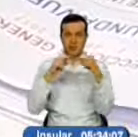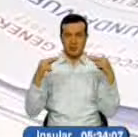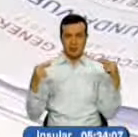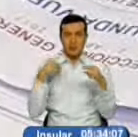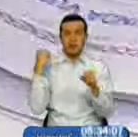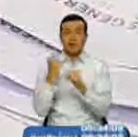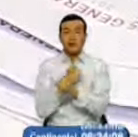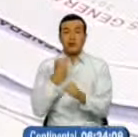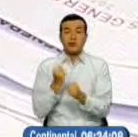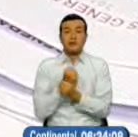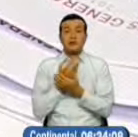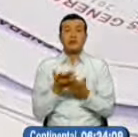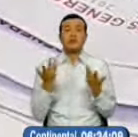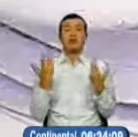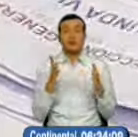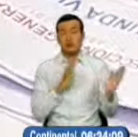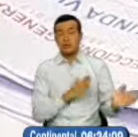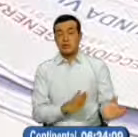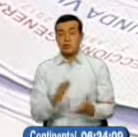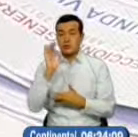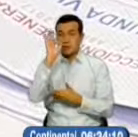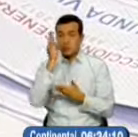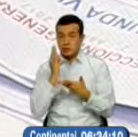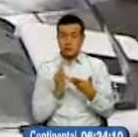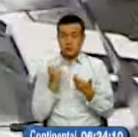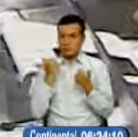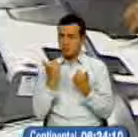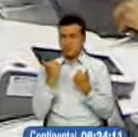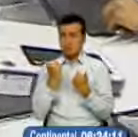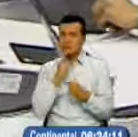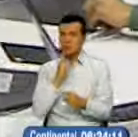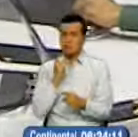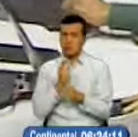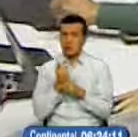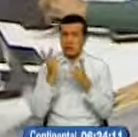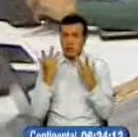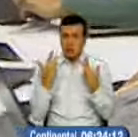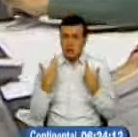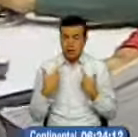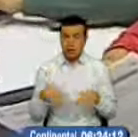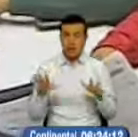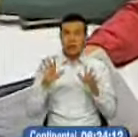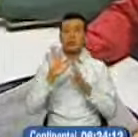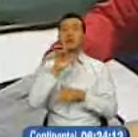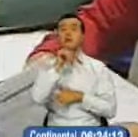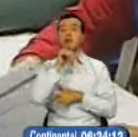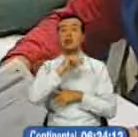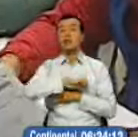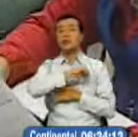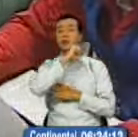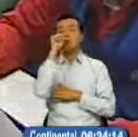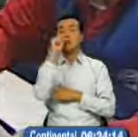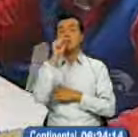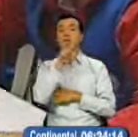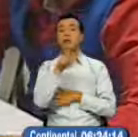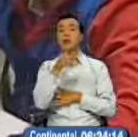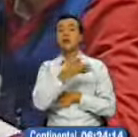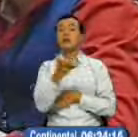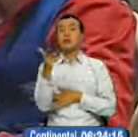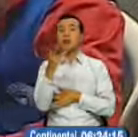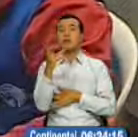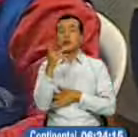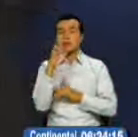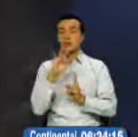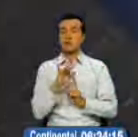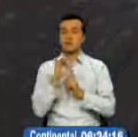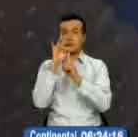trabajo determinó que lo realizado en el escrutinio oficial estuvo bien hecho, al punto que los porcentajes entre ganadores y vencidos no tuvo una variación